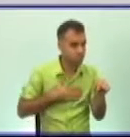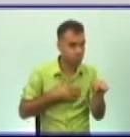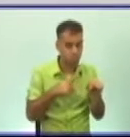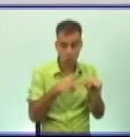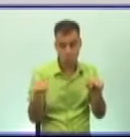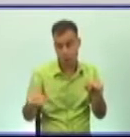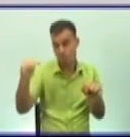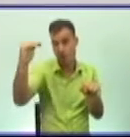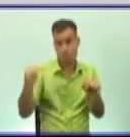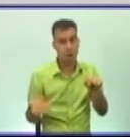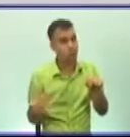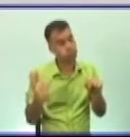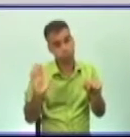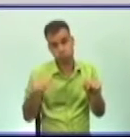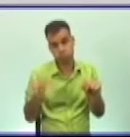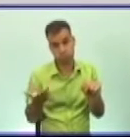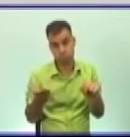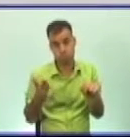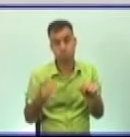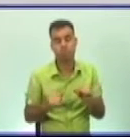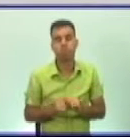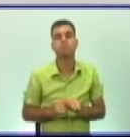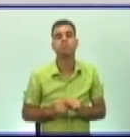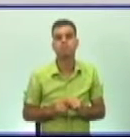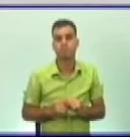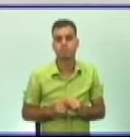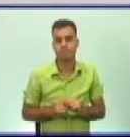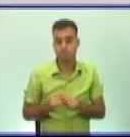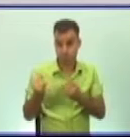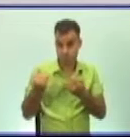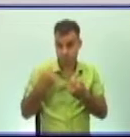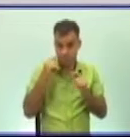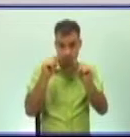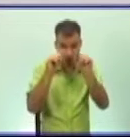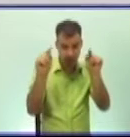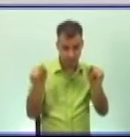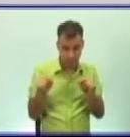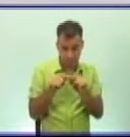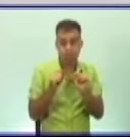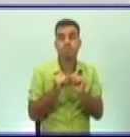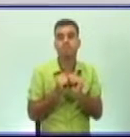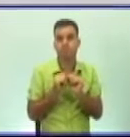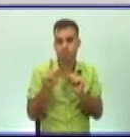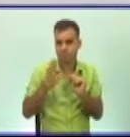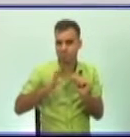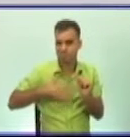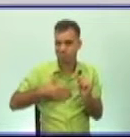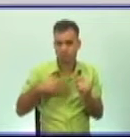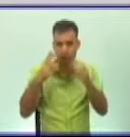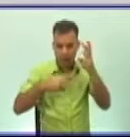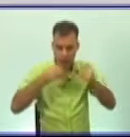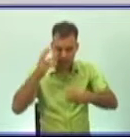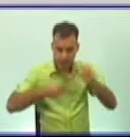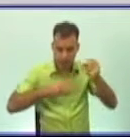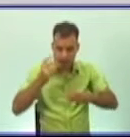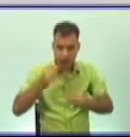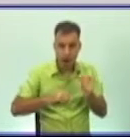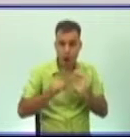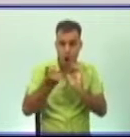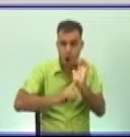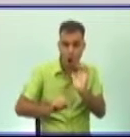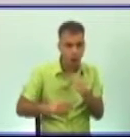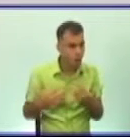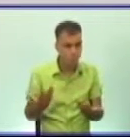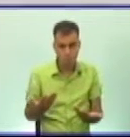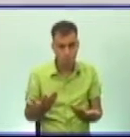los datos del circuito, conocemos el valor de la resistencia activa, calculamos el valor de la corriente efectiva.